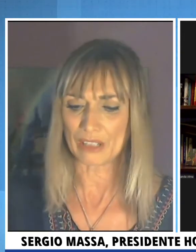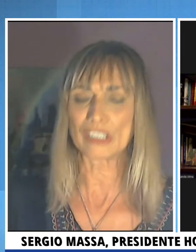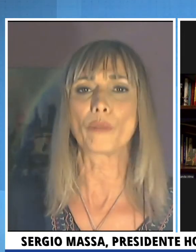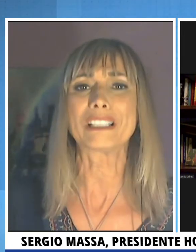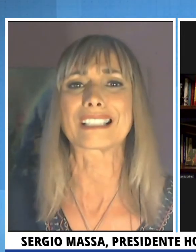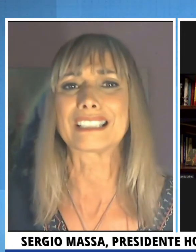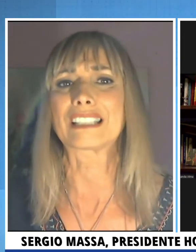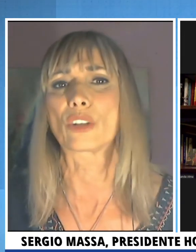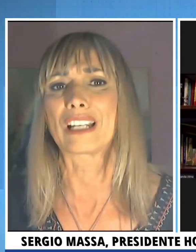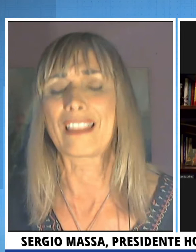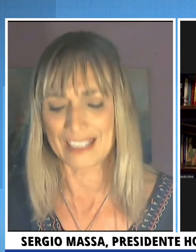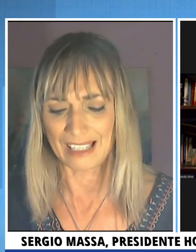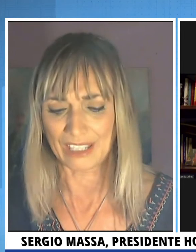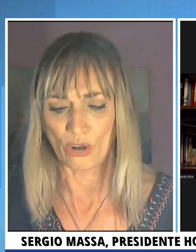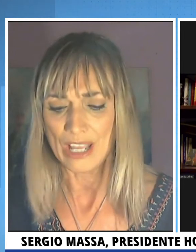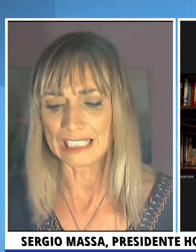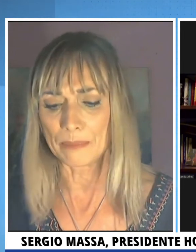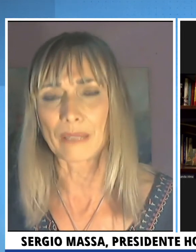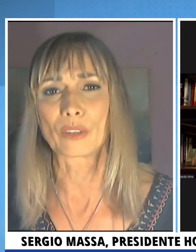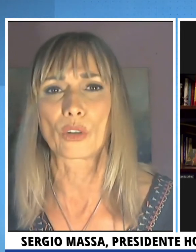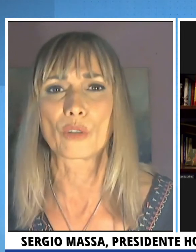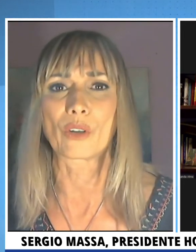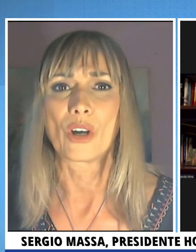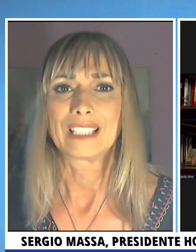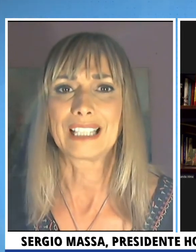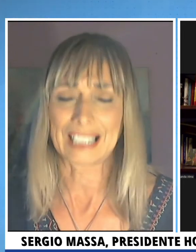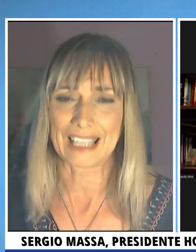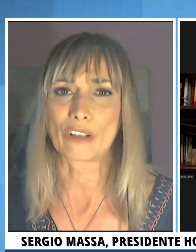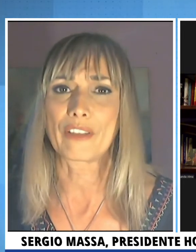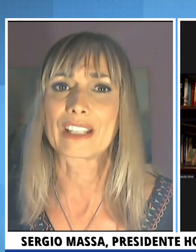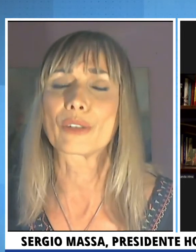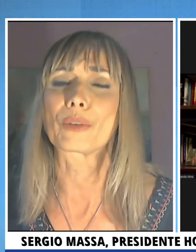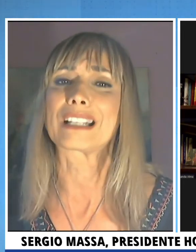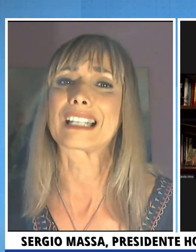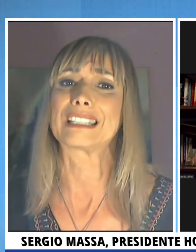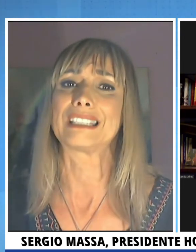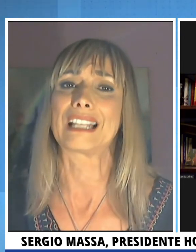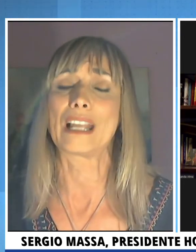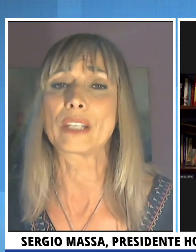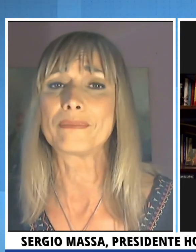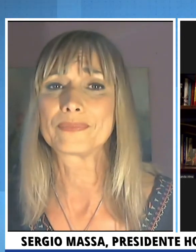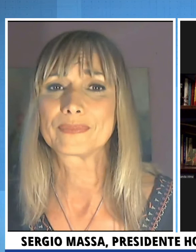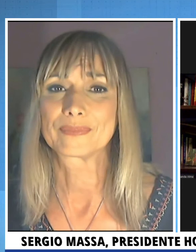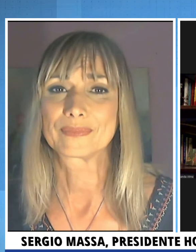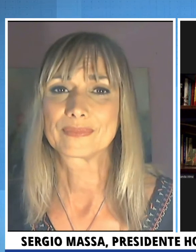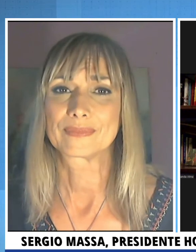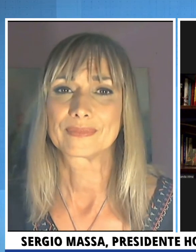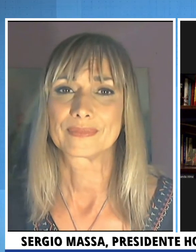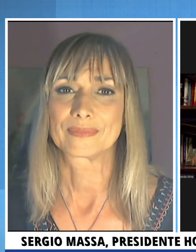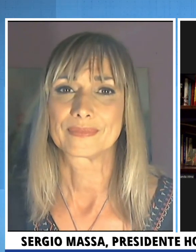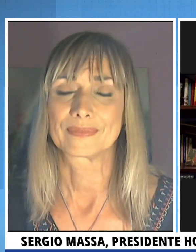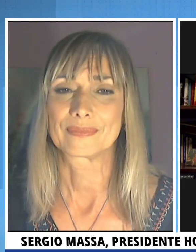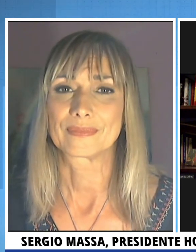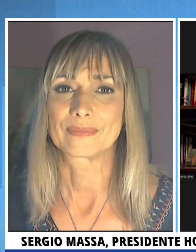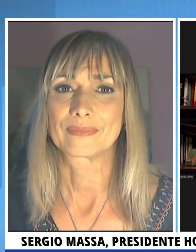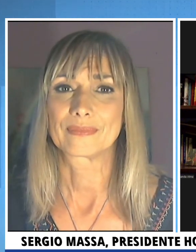perdido. 5.700 toneladas dañadas, dijo el Departamento Económico de la CRA, de la Confederación Rurales Argentinas. Lauri.